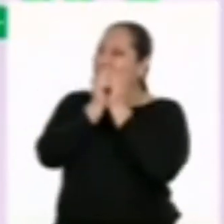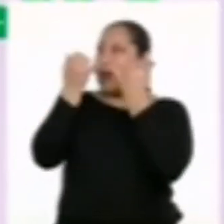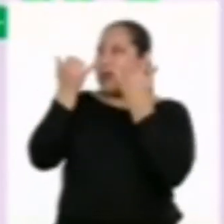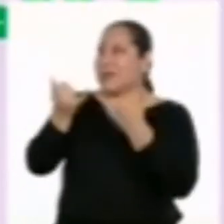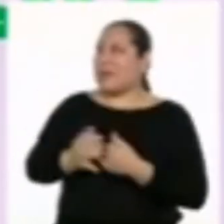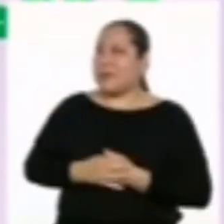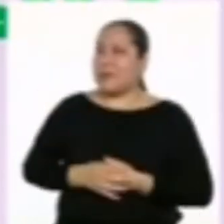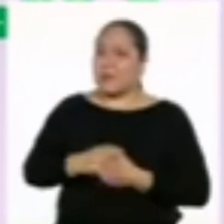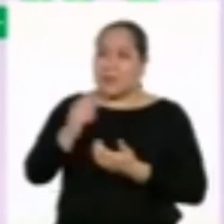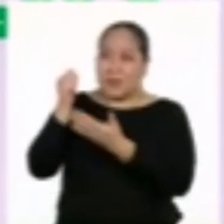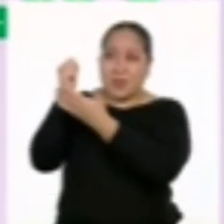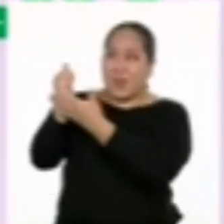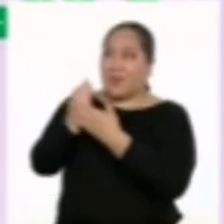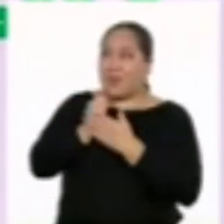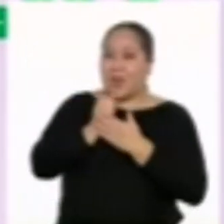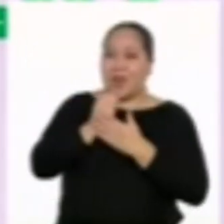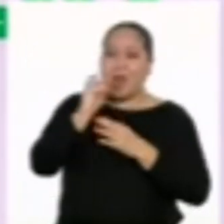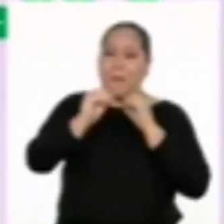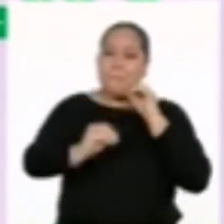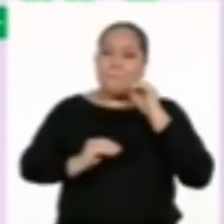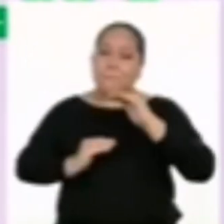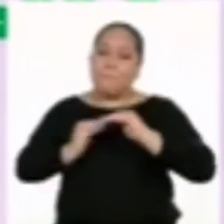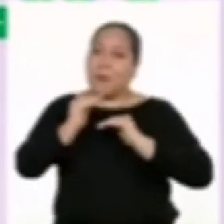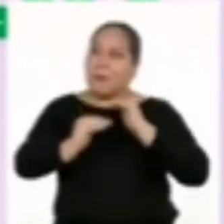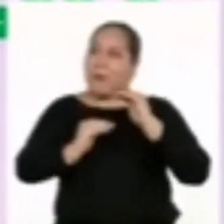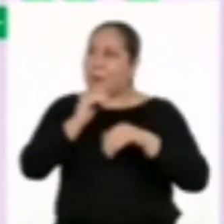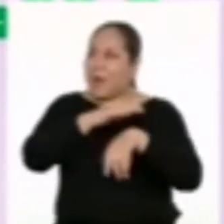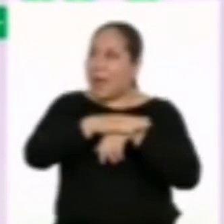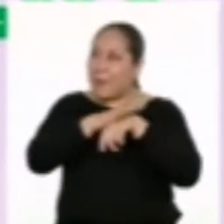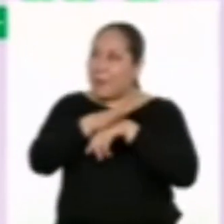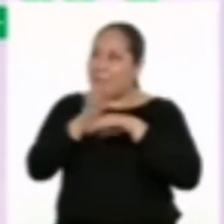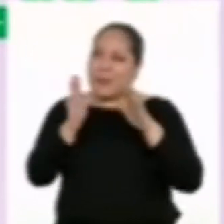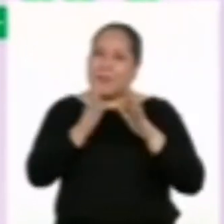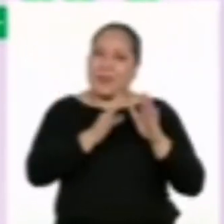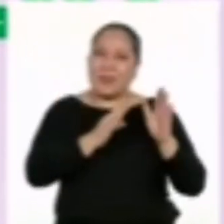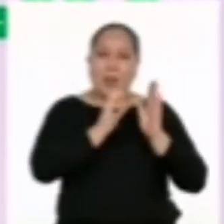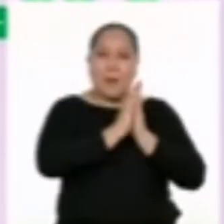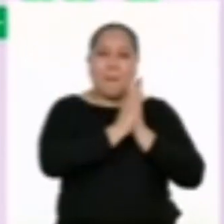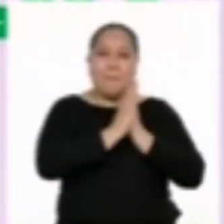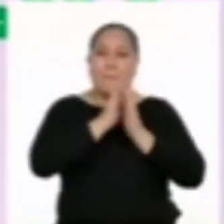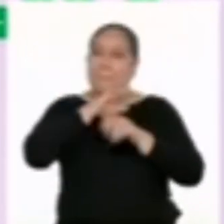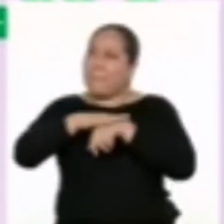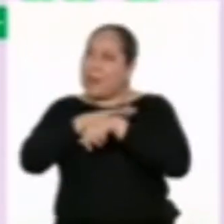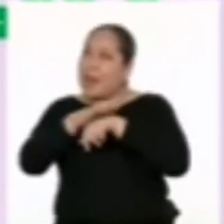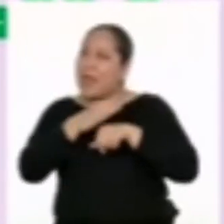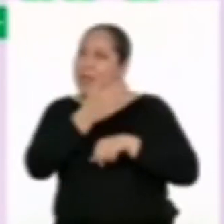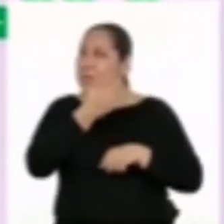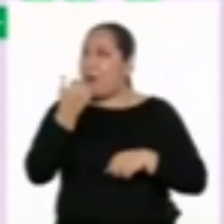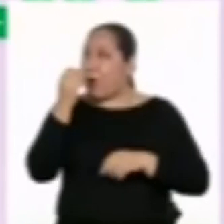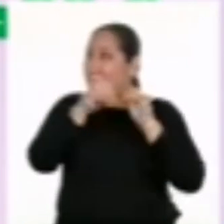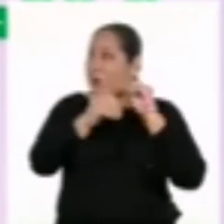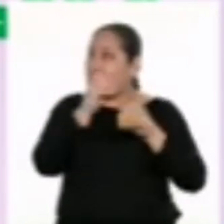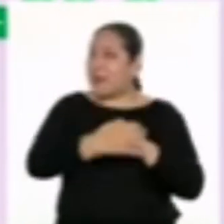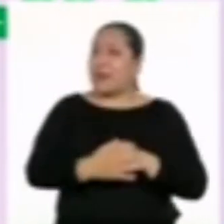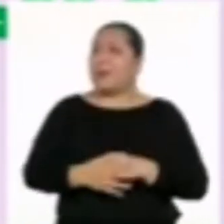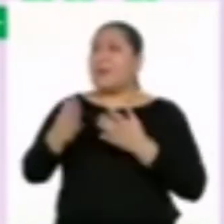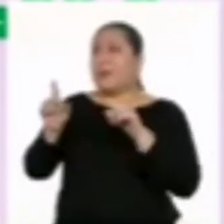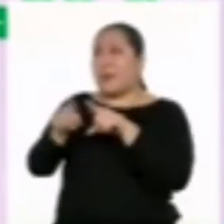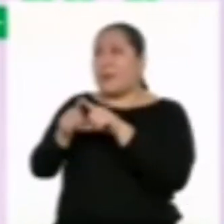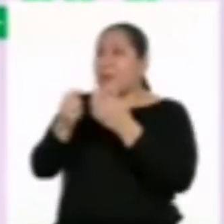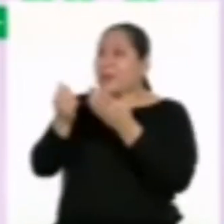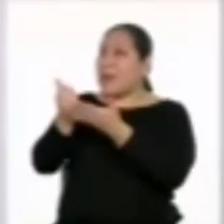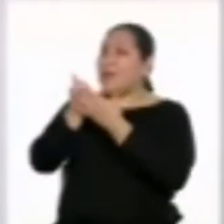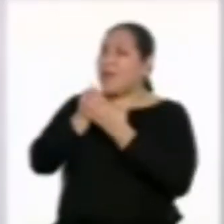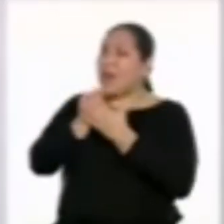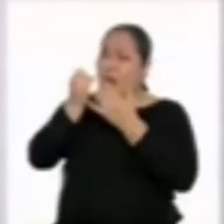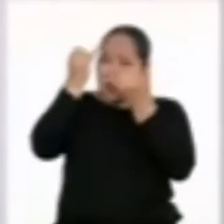acompañarnos hoy. Nos ha ayudado a dar los primeros pasos en la planificación de nuestro plan de mejora y también nos ha dado ideas para elaborar